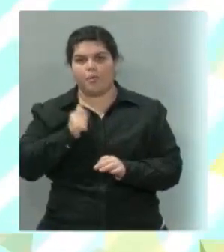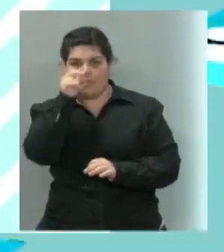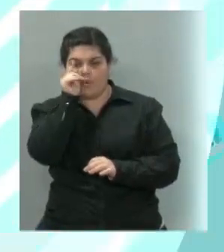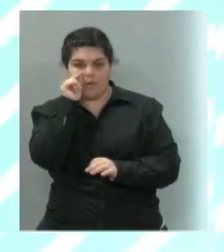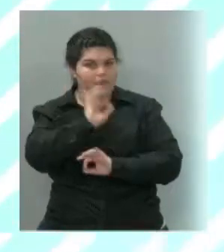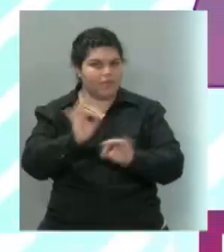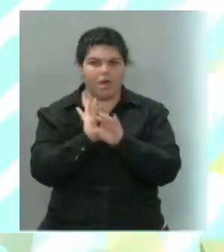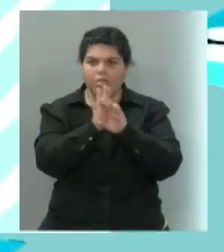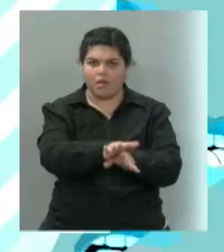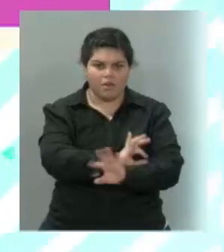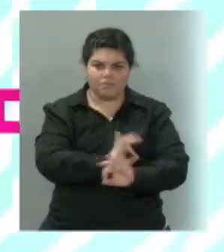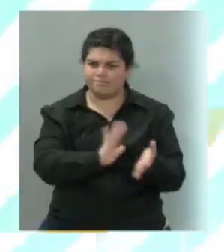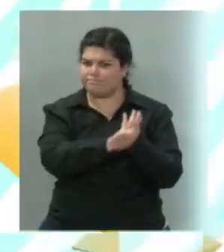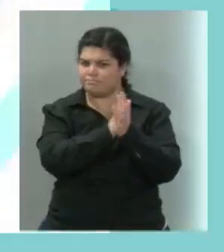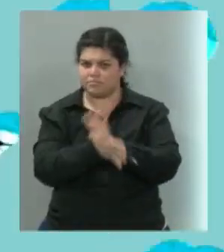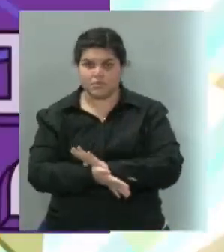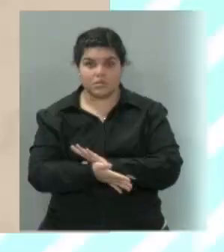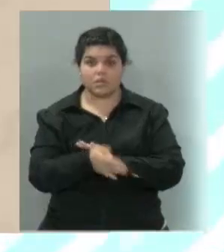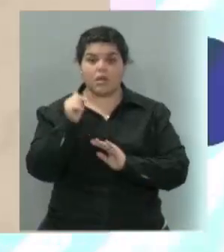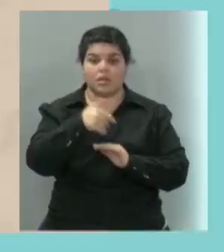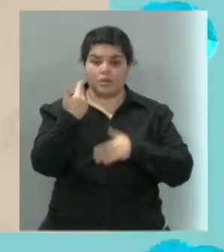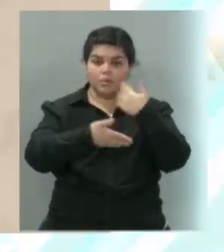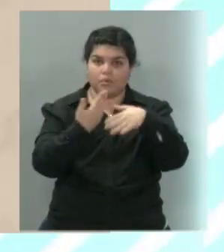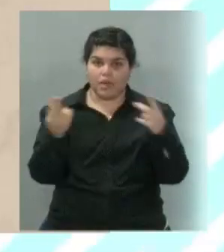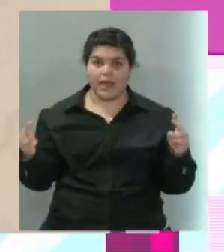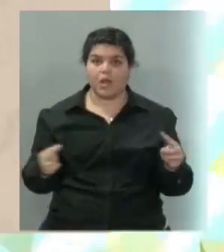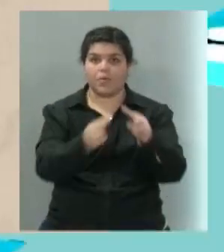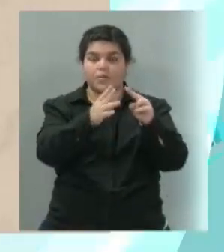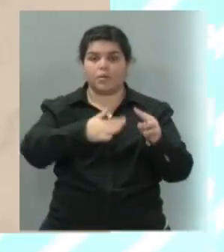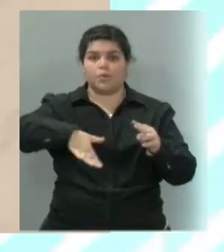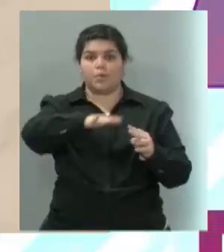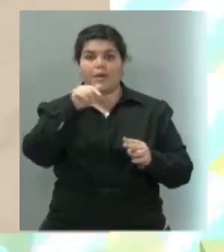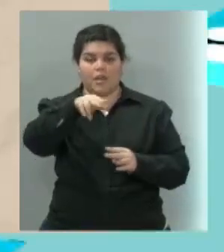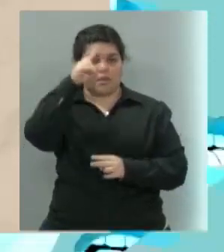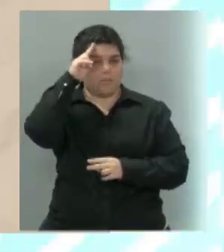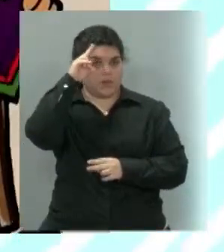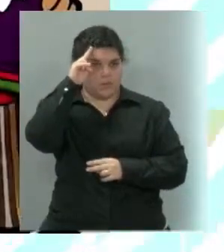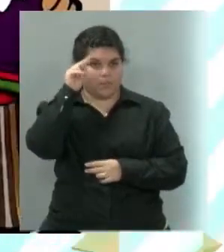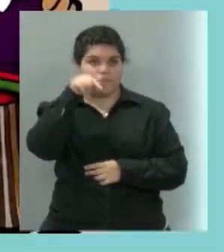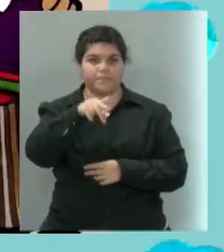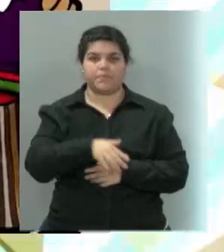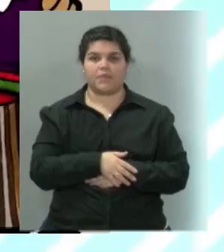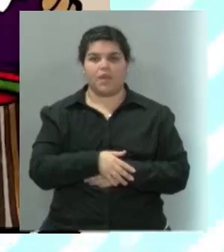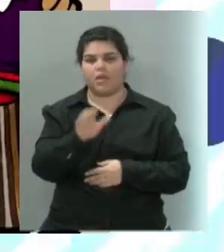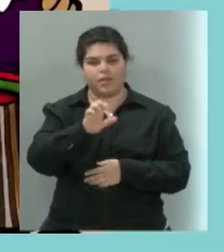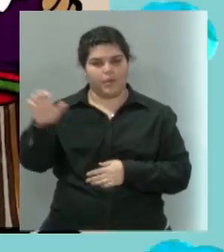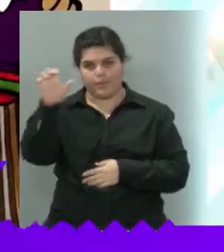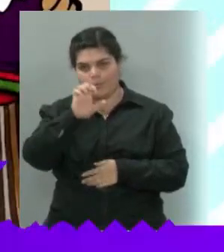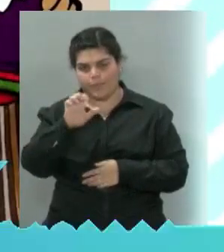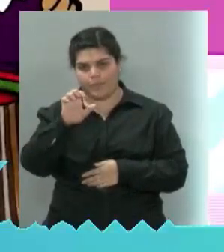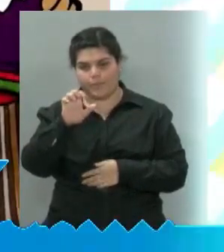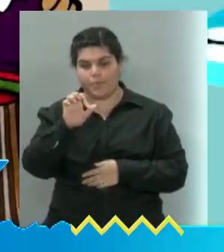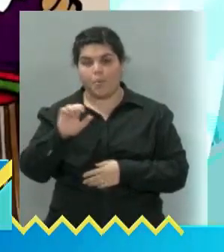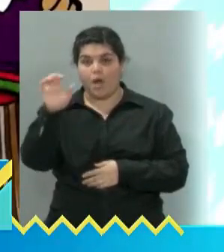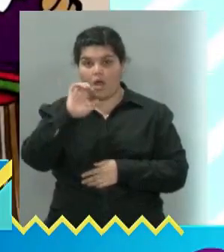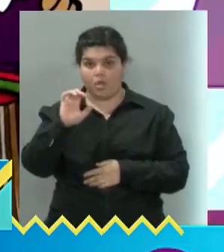para poder continuar la campaña, de modo que en ese encuentro en Guayaquil, ¿no es cierto?, actual Ecuador, donde se encuentran